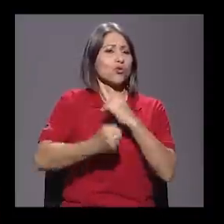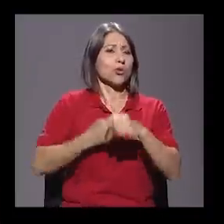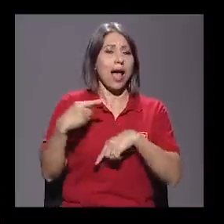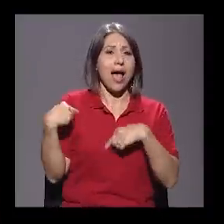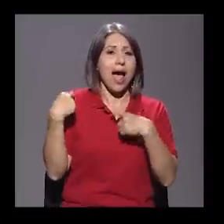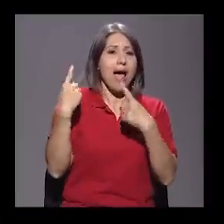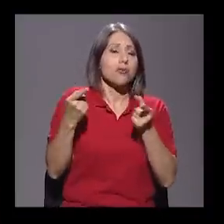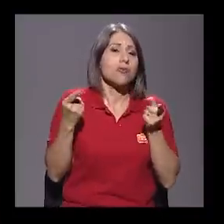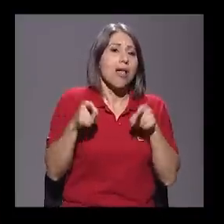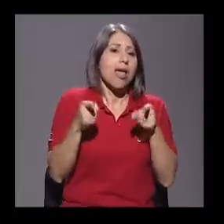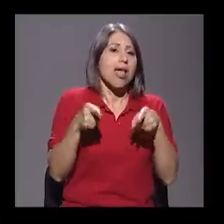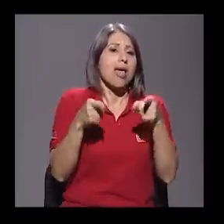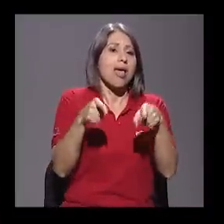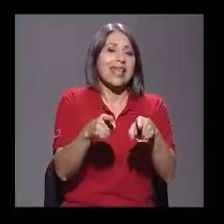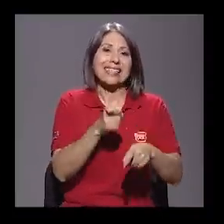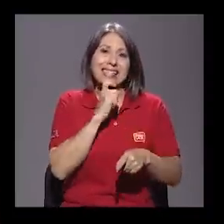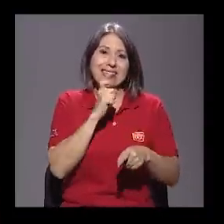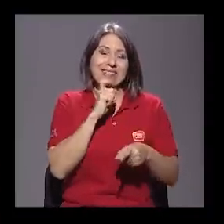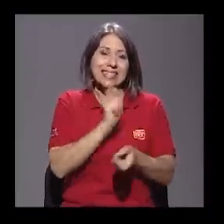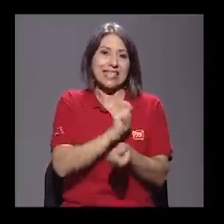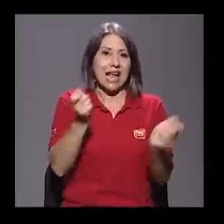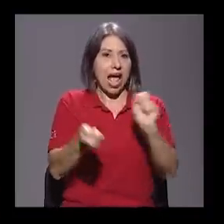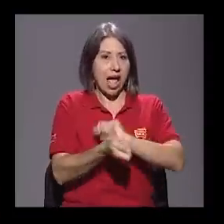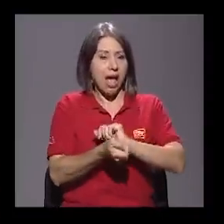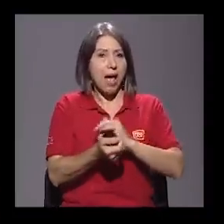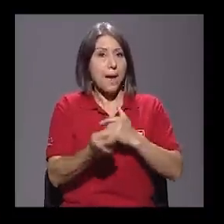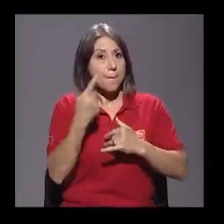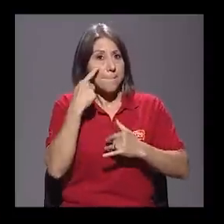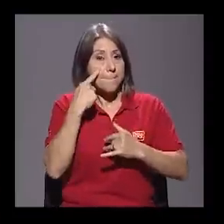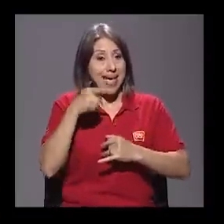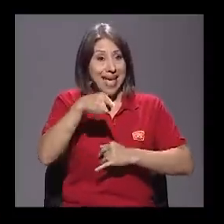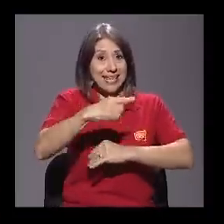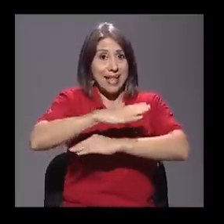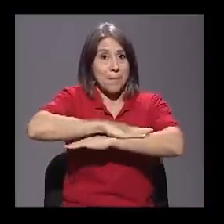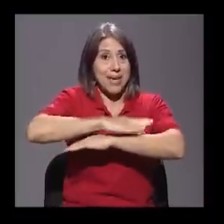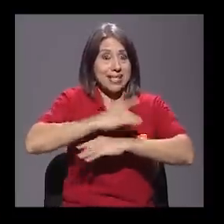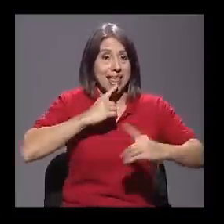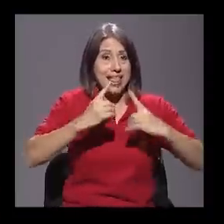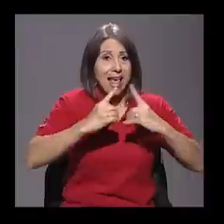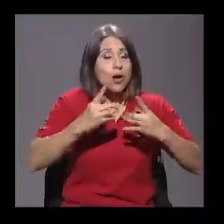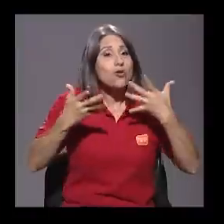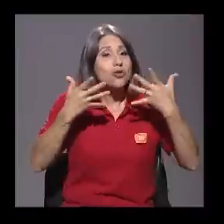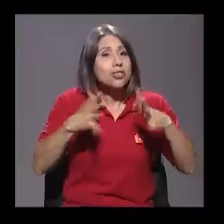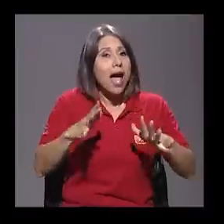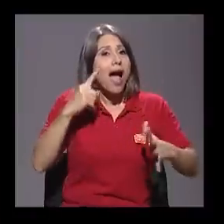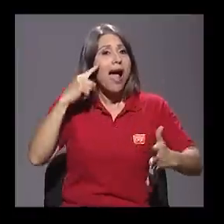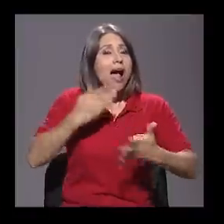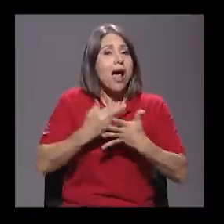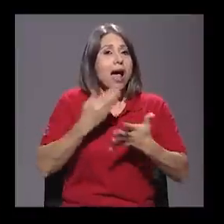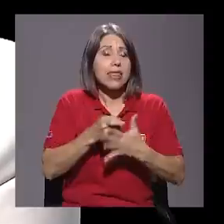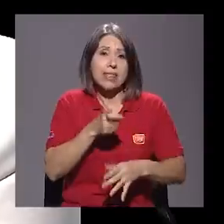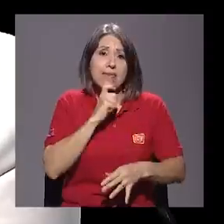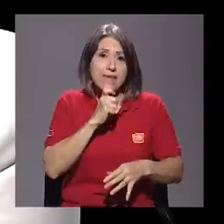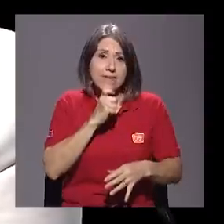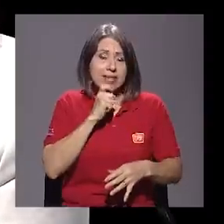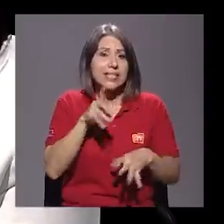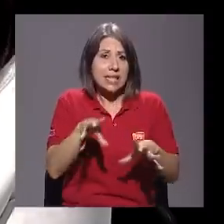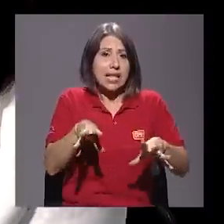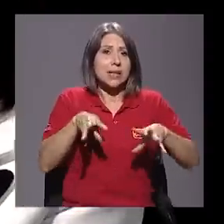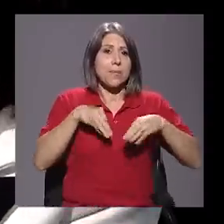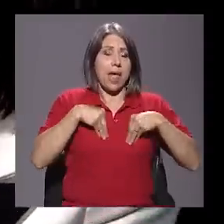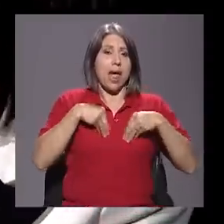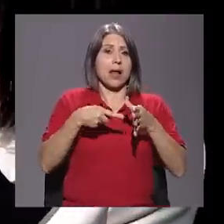es difícil mover el piso? Vea que en esa mesa de diálogo quedó claro cómo costó torcerle el brazo.